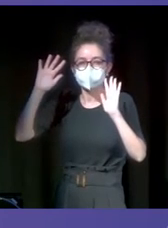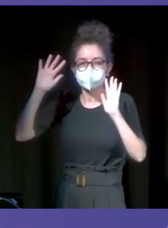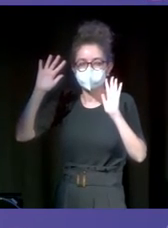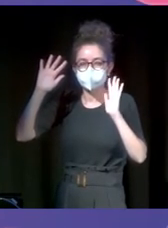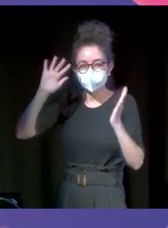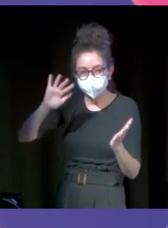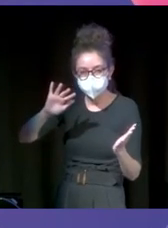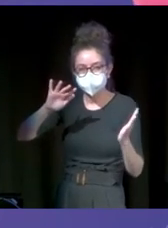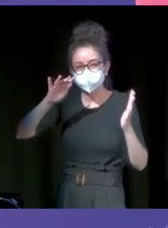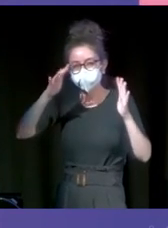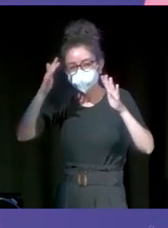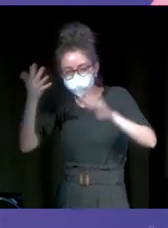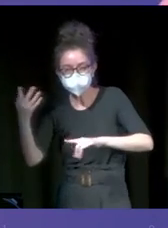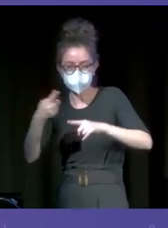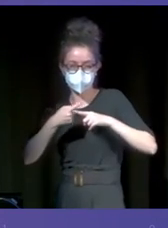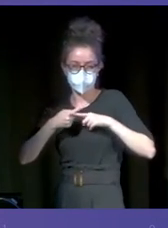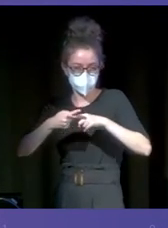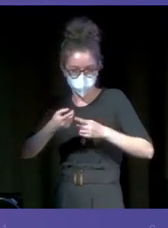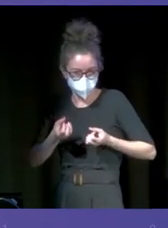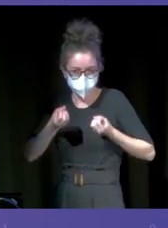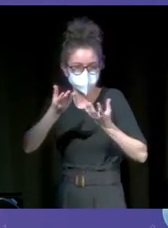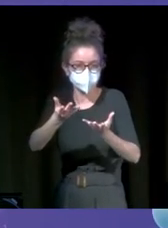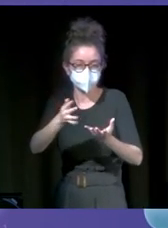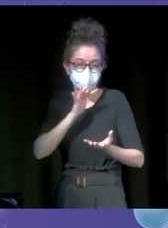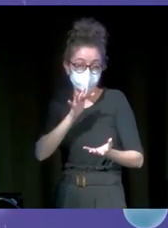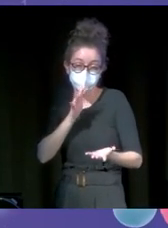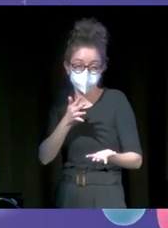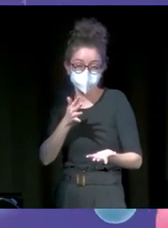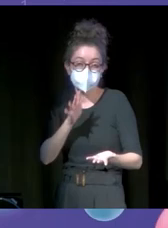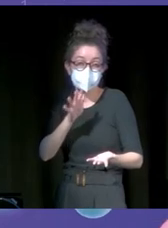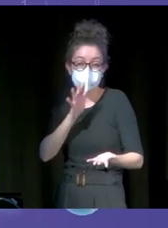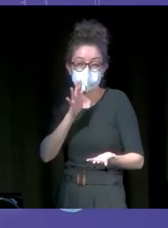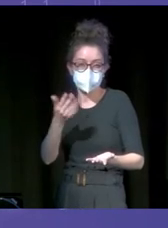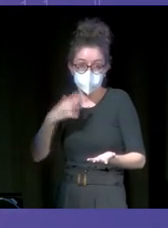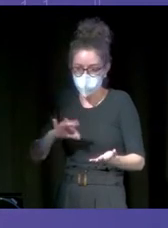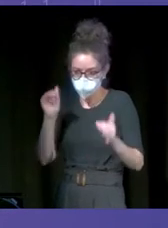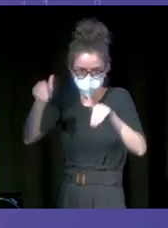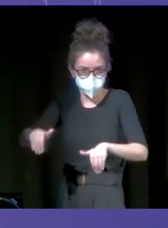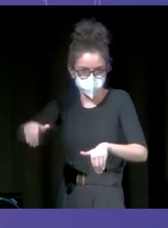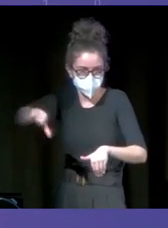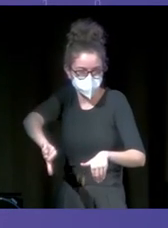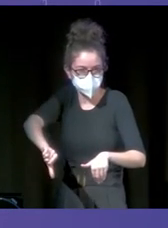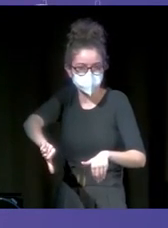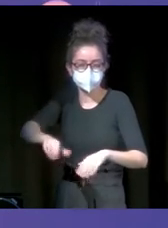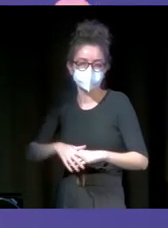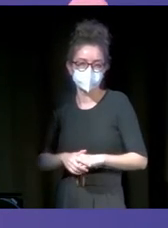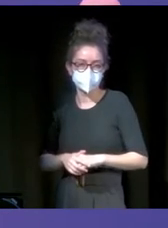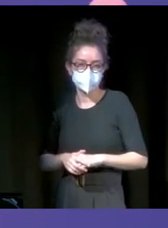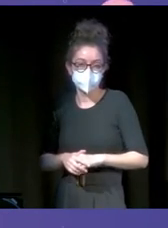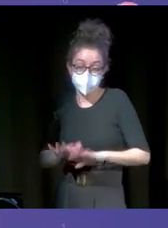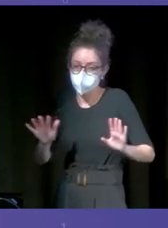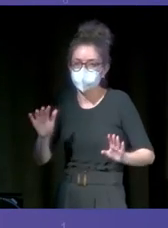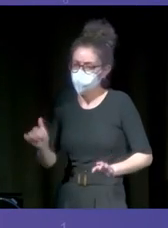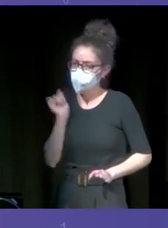que no se atreven a compartir por eso del miedo al fracaso cuando resulta que a lo mejor estamos perdiendo la